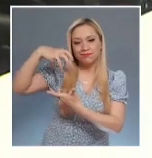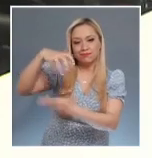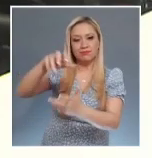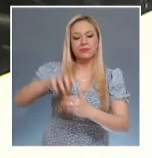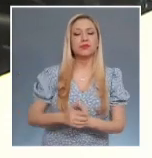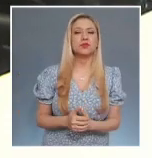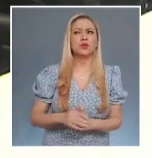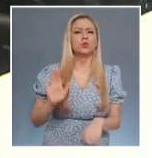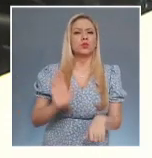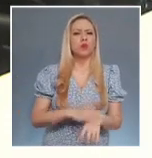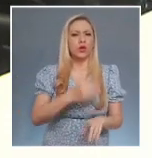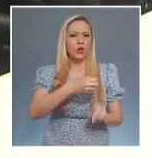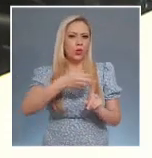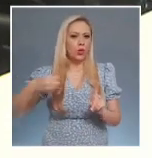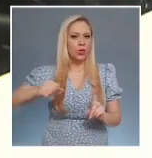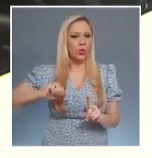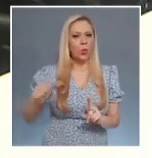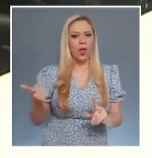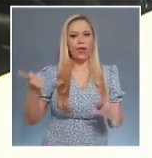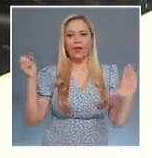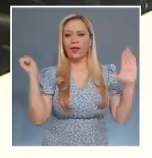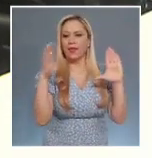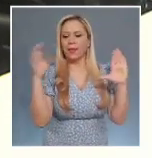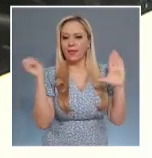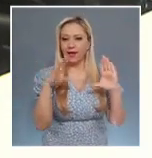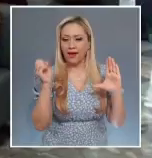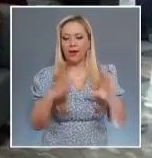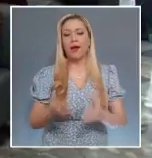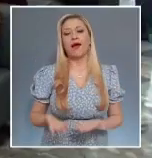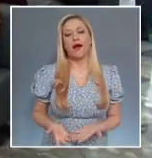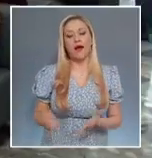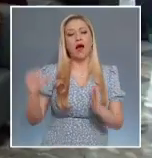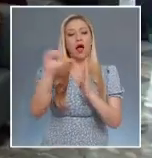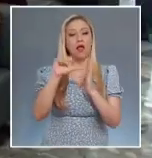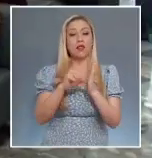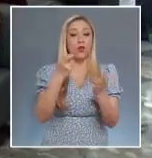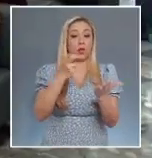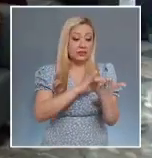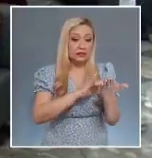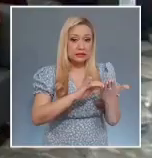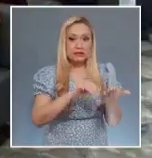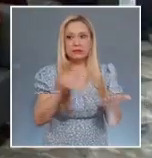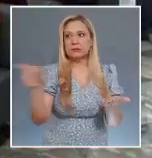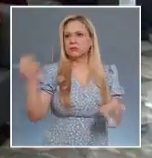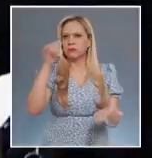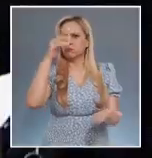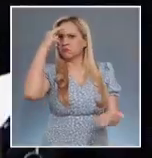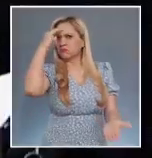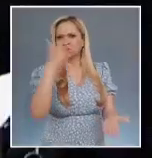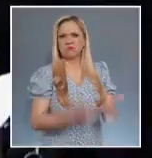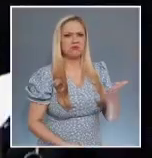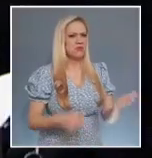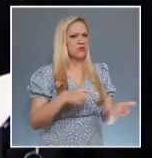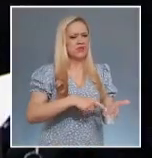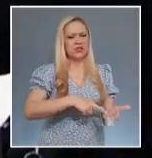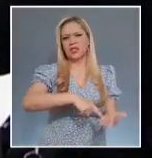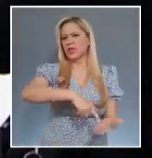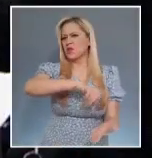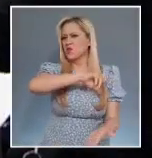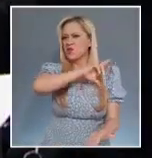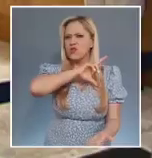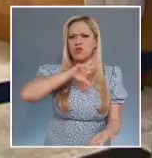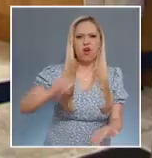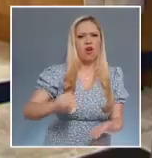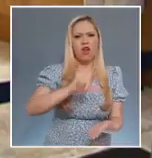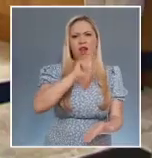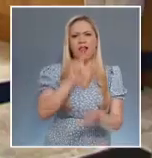para el retiro la sala estimó que el artículo impugnado Respeta los principios de legalidad y seguridad jurídica porque el